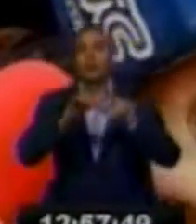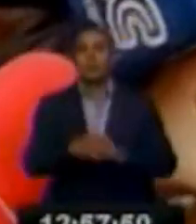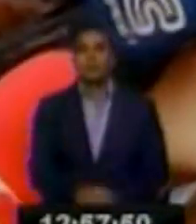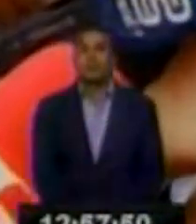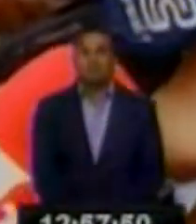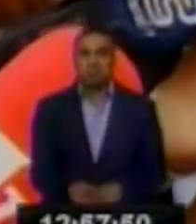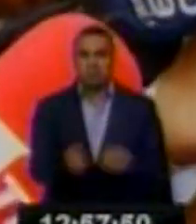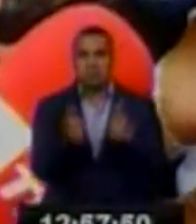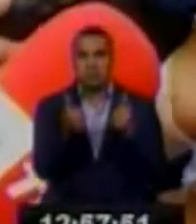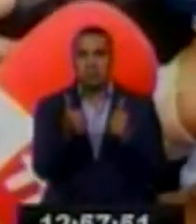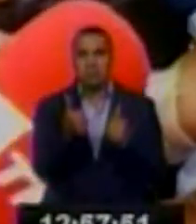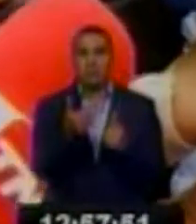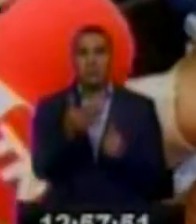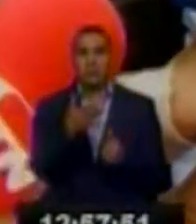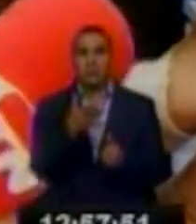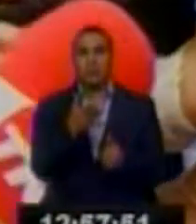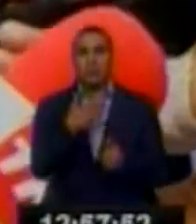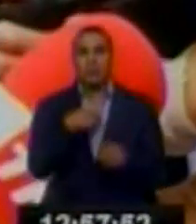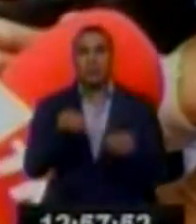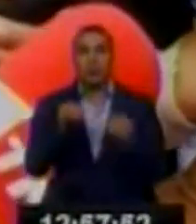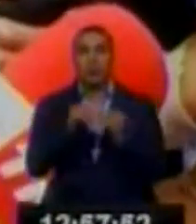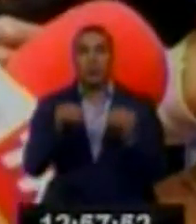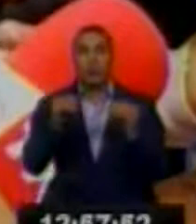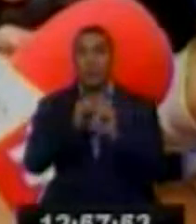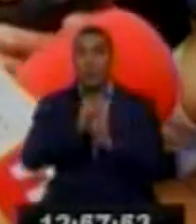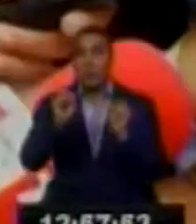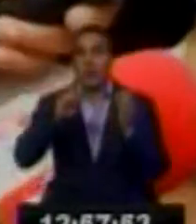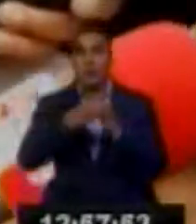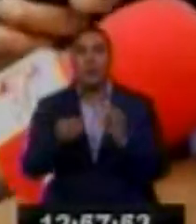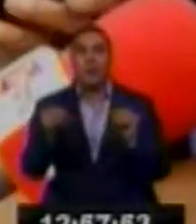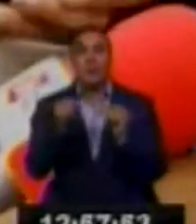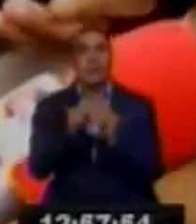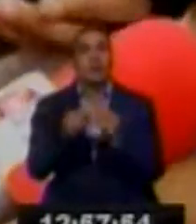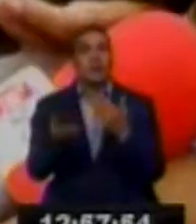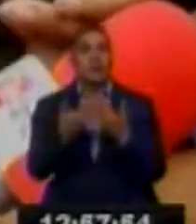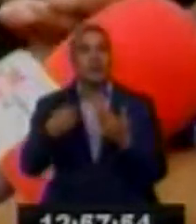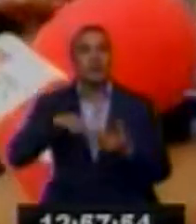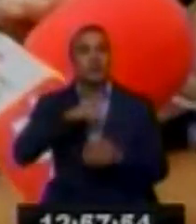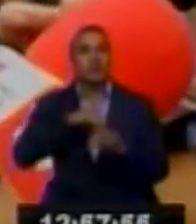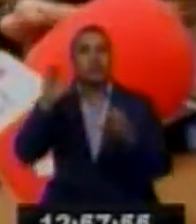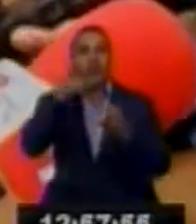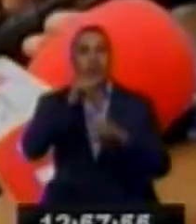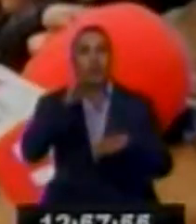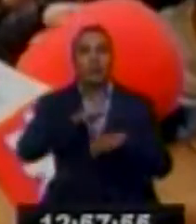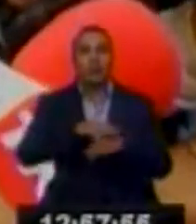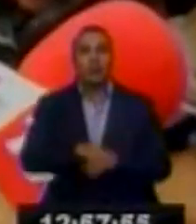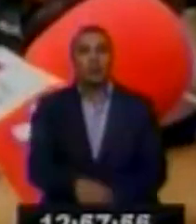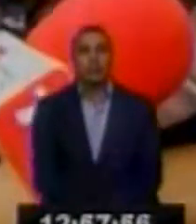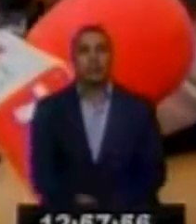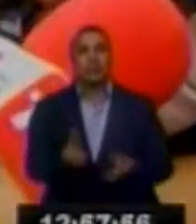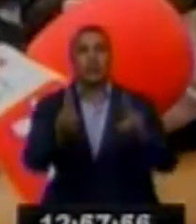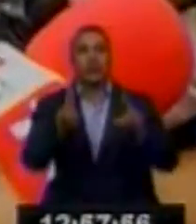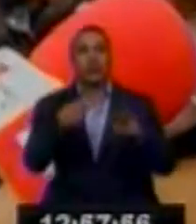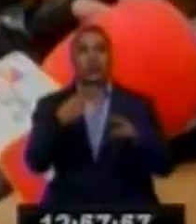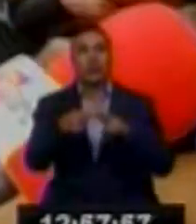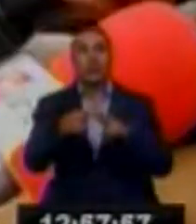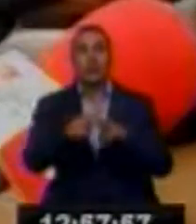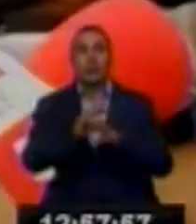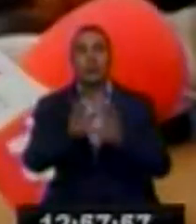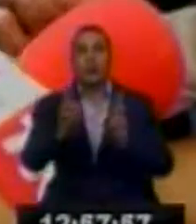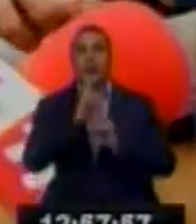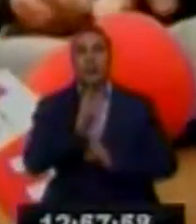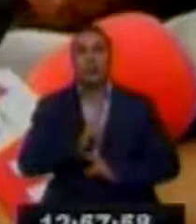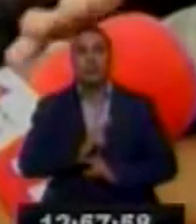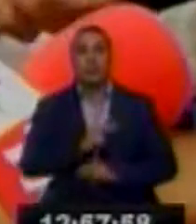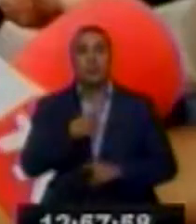continúan bien, es más, mientras más actos, más pistas, vamos avanzando y esperamos tener resultados pronto, pero definitivamente